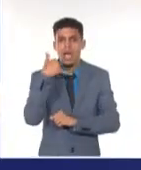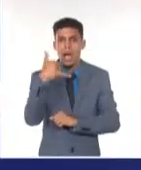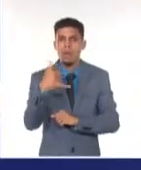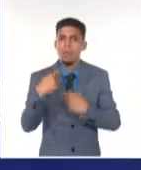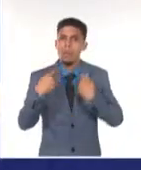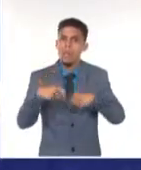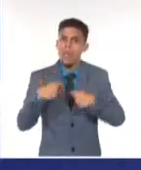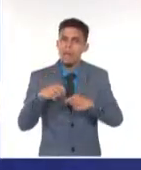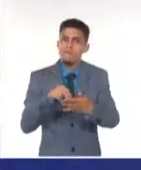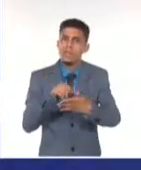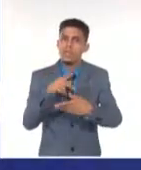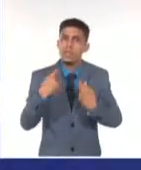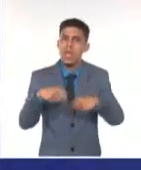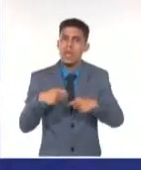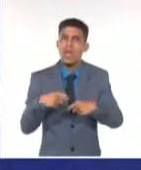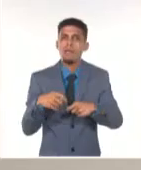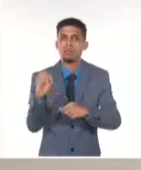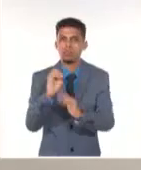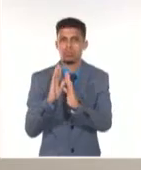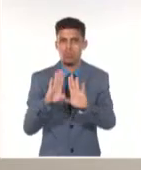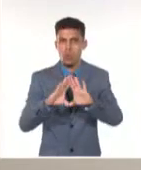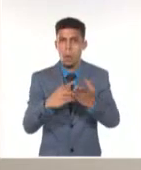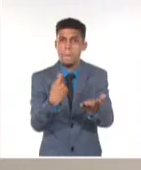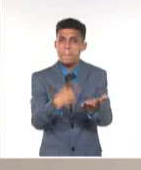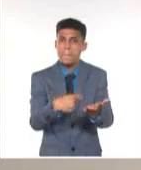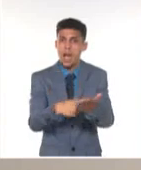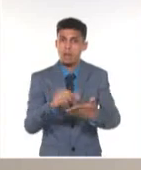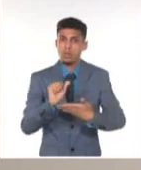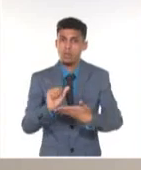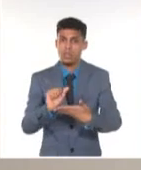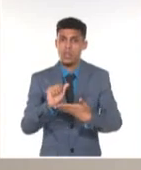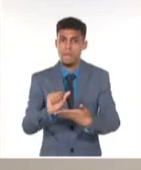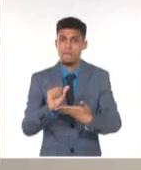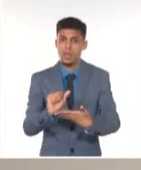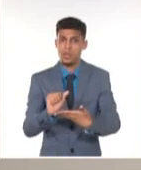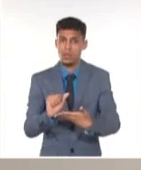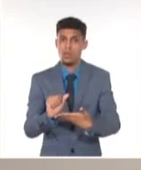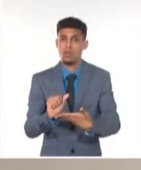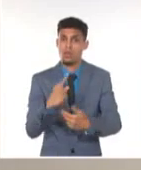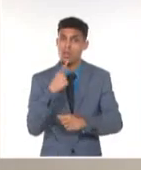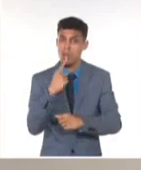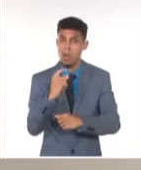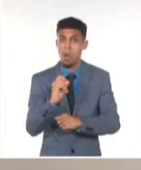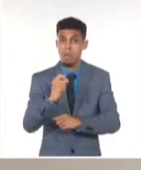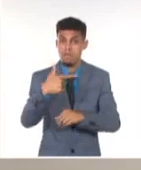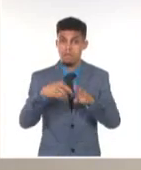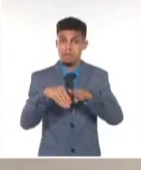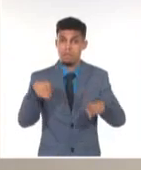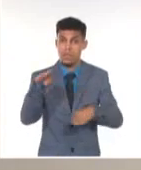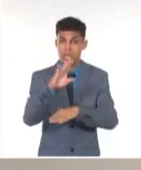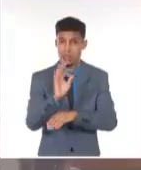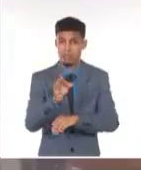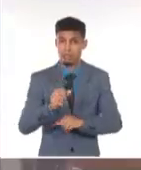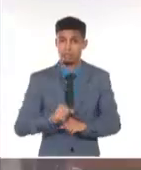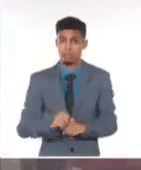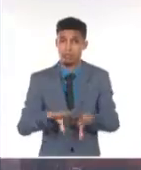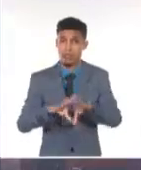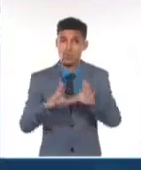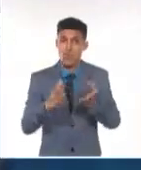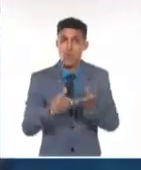de las plataformas digitales para el pago de servicios. Enfatizó Inés María en lo indispensable de la